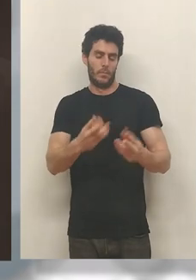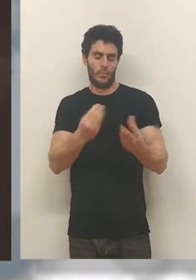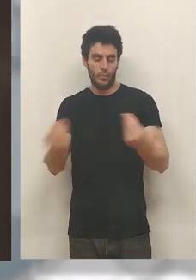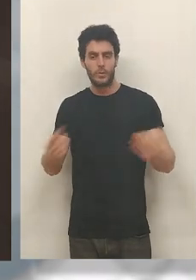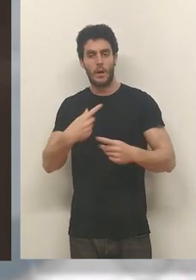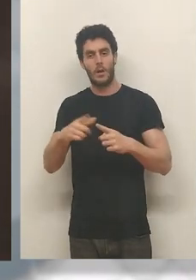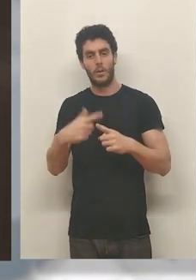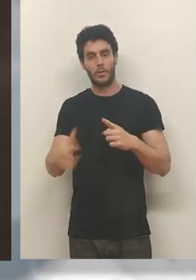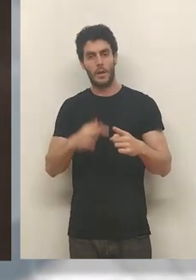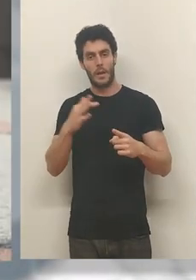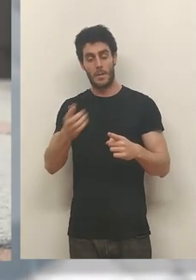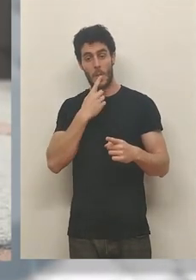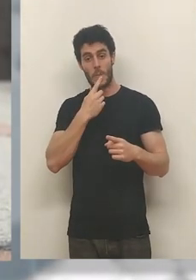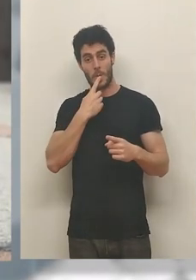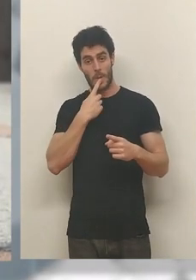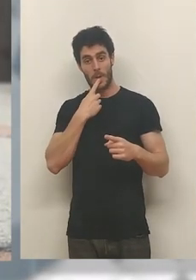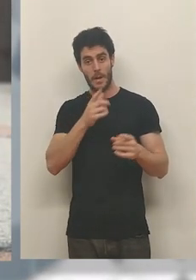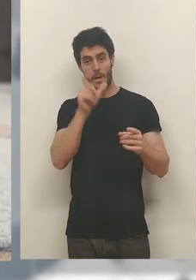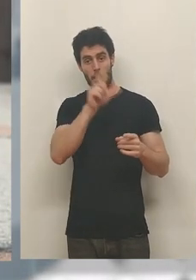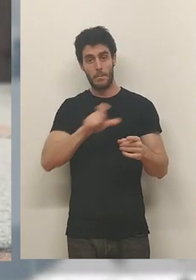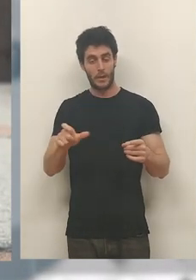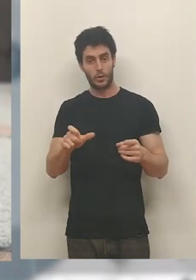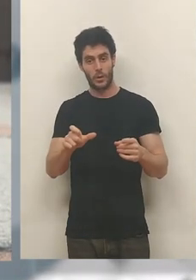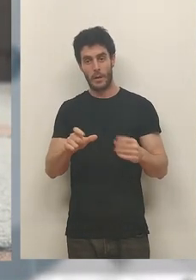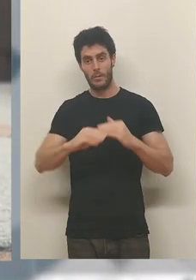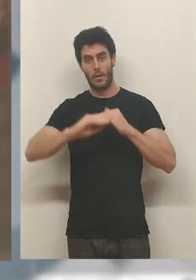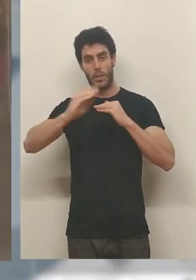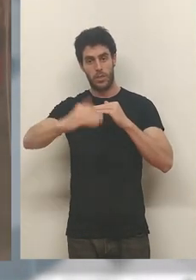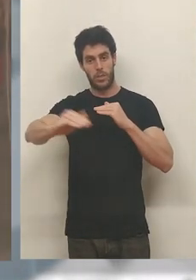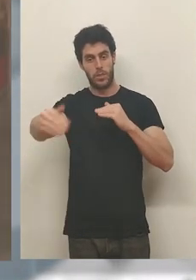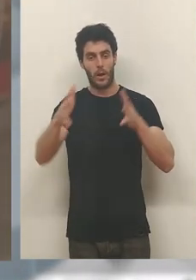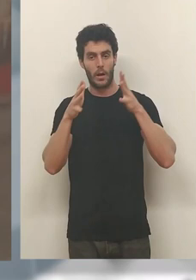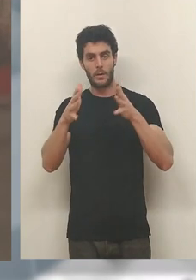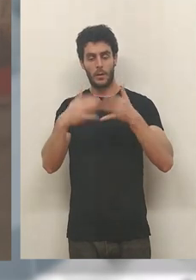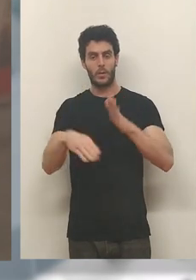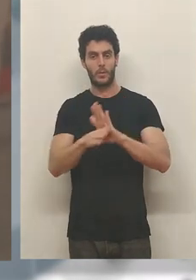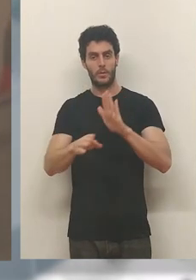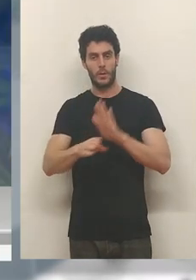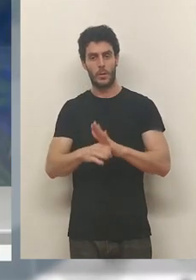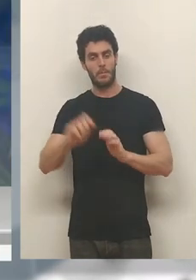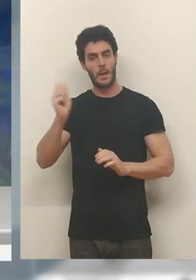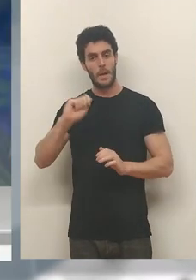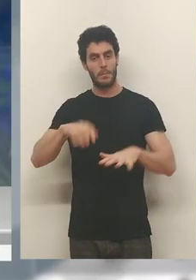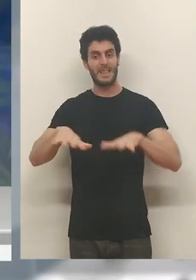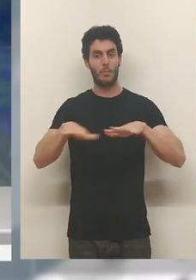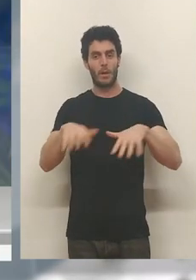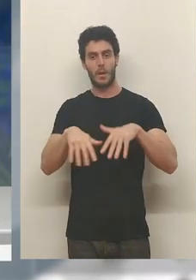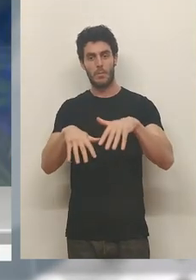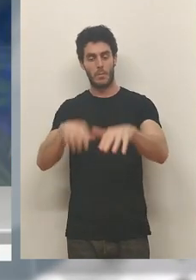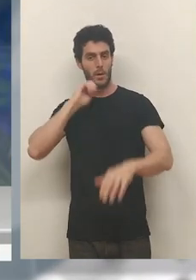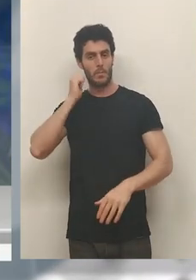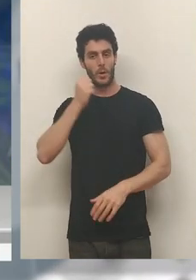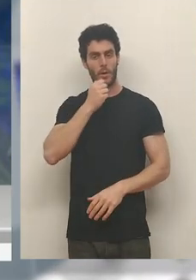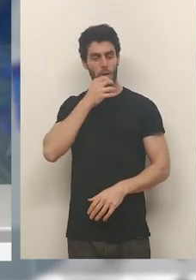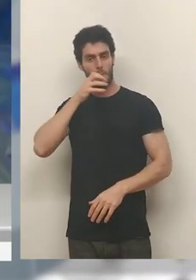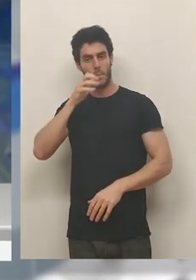Además, desde Caritas aseguran que siguen atendiendo a muchas personas sin regularizar. Están siendo meses